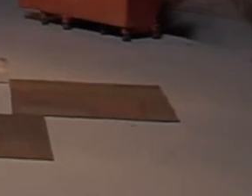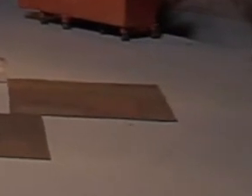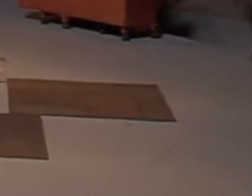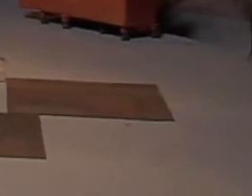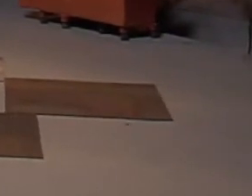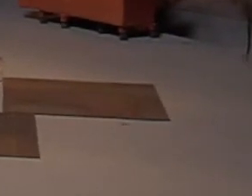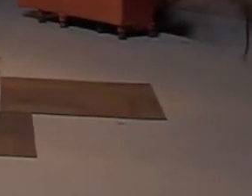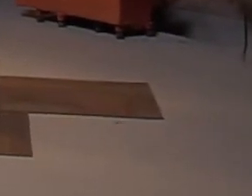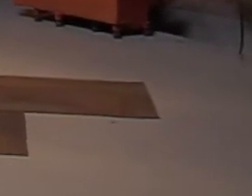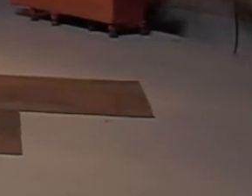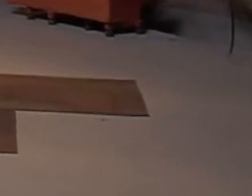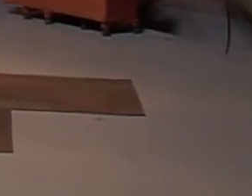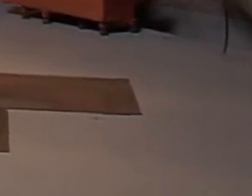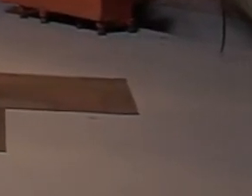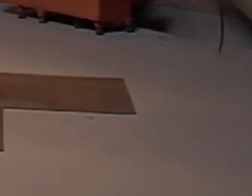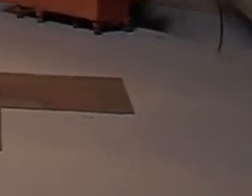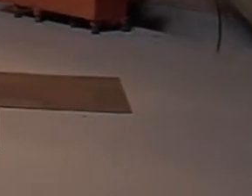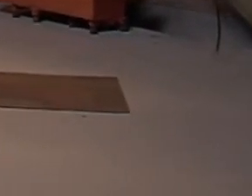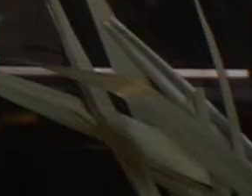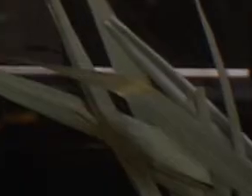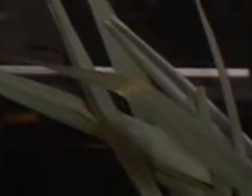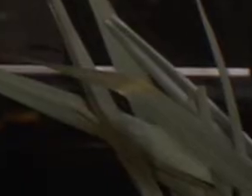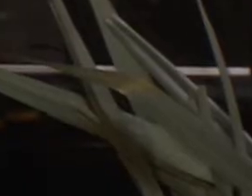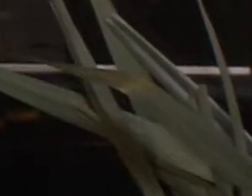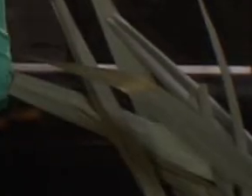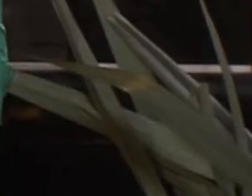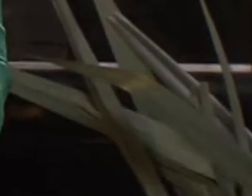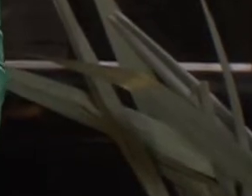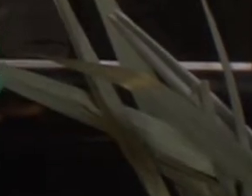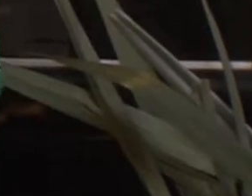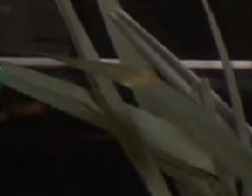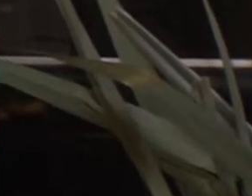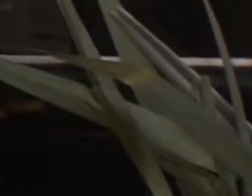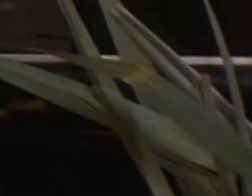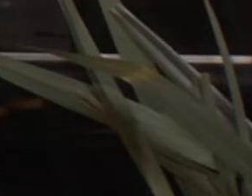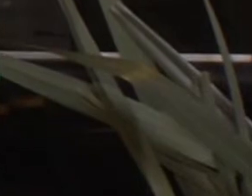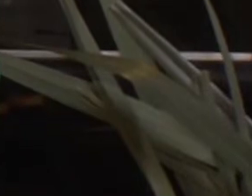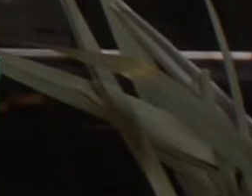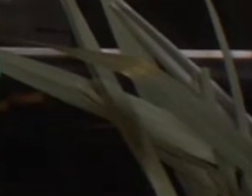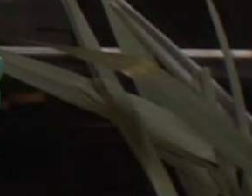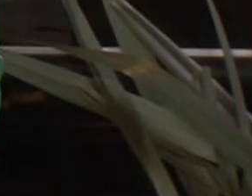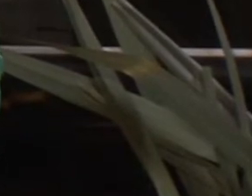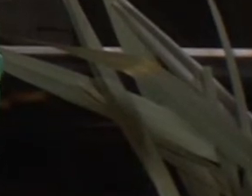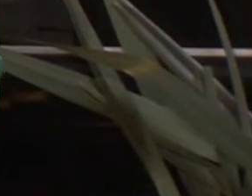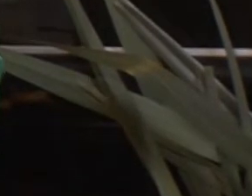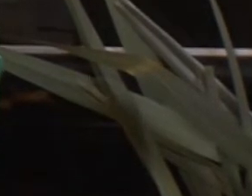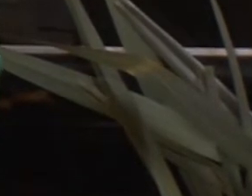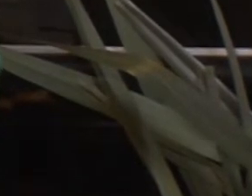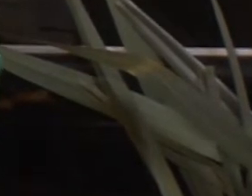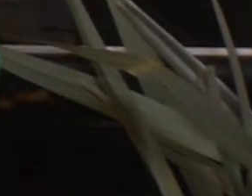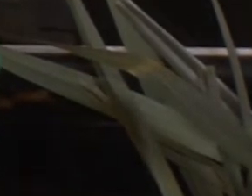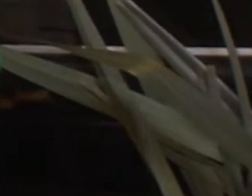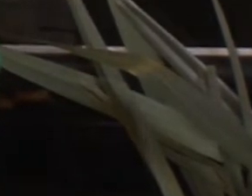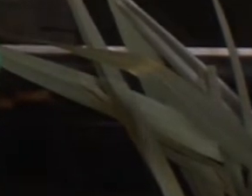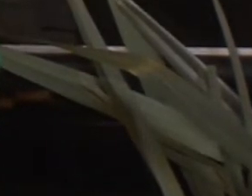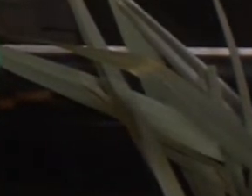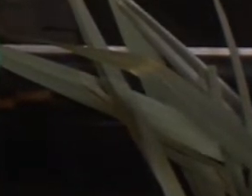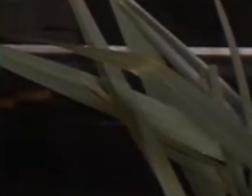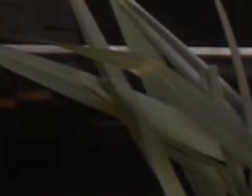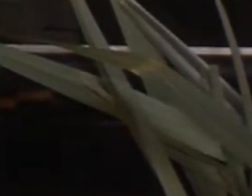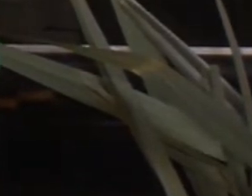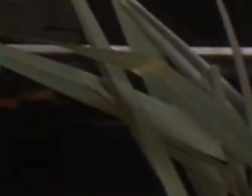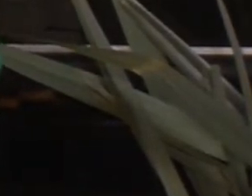a través del Canal Nacional Universitario Zoom, que usted puede sintonizar en Claro, Canal 126, UNE, Canal